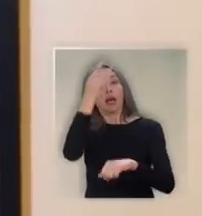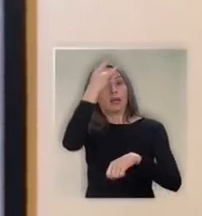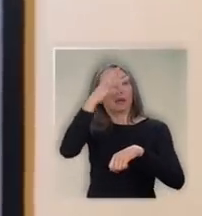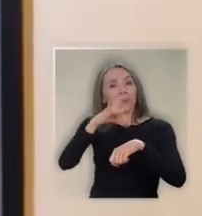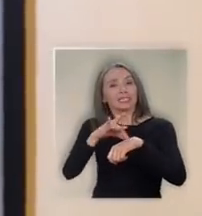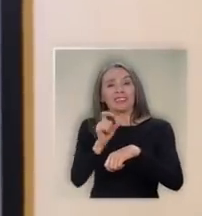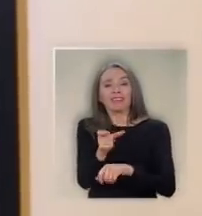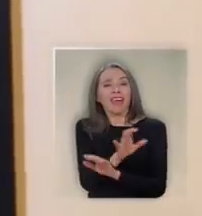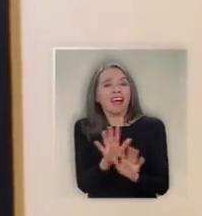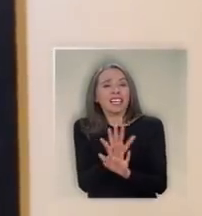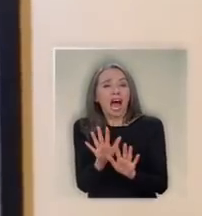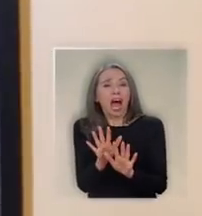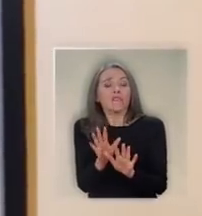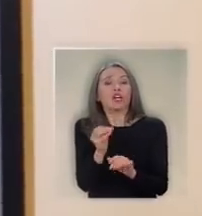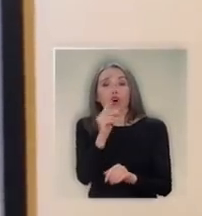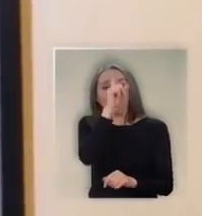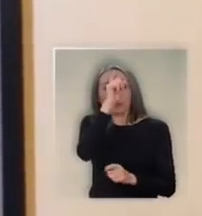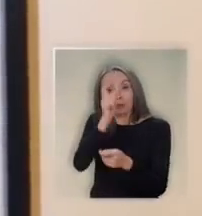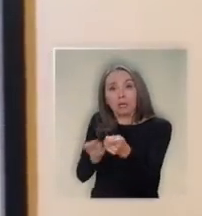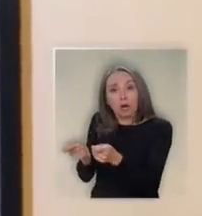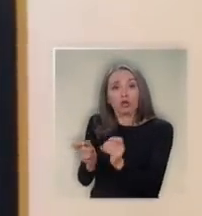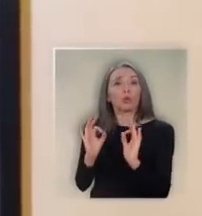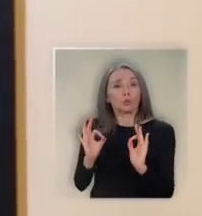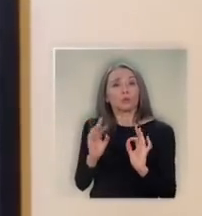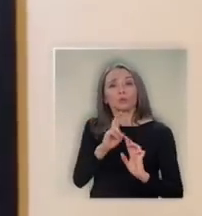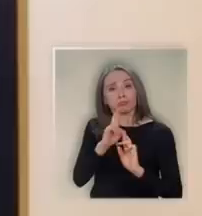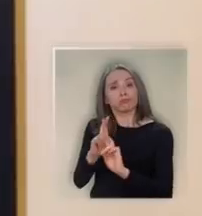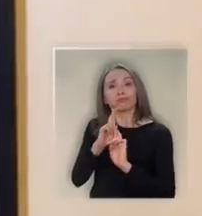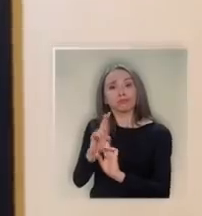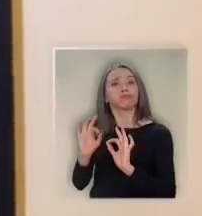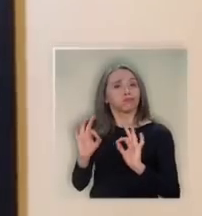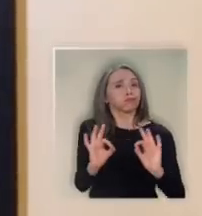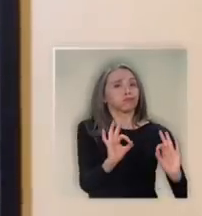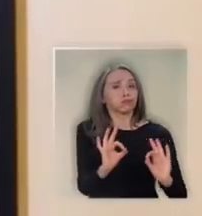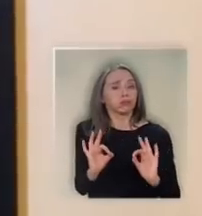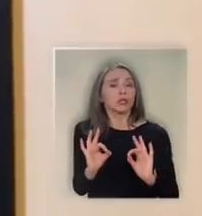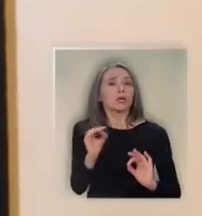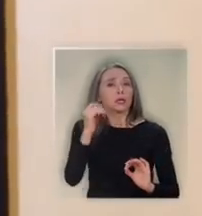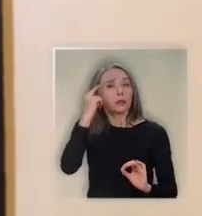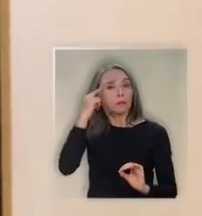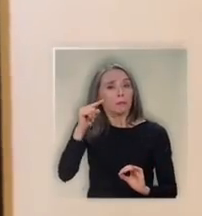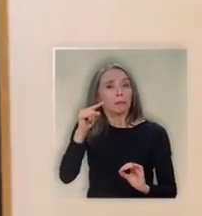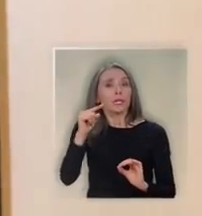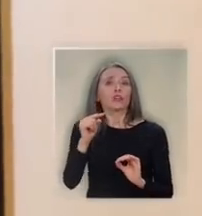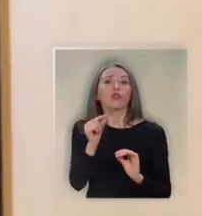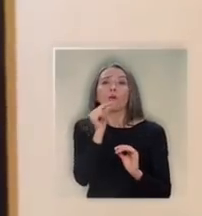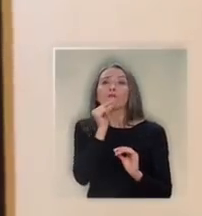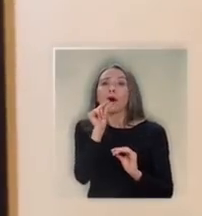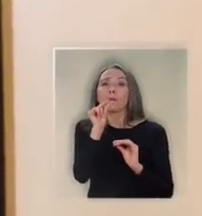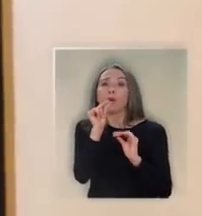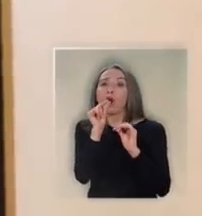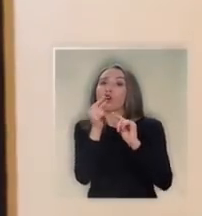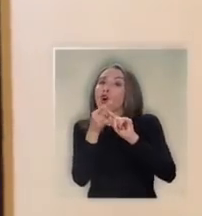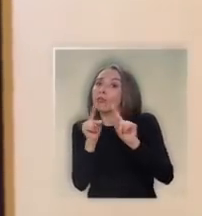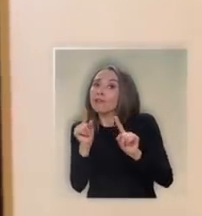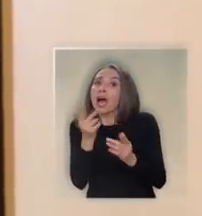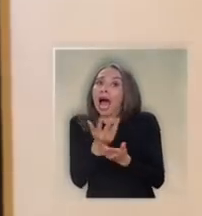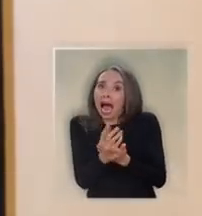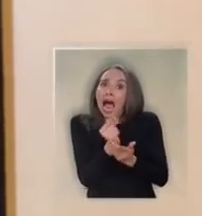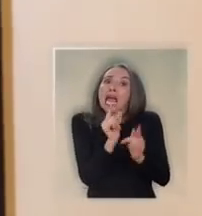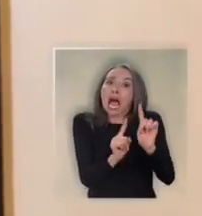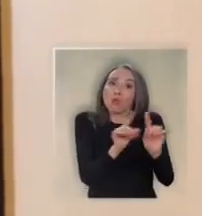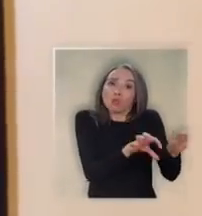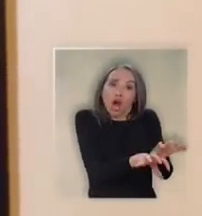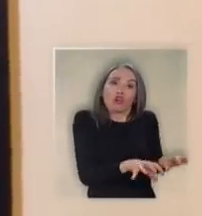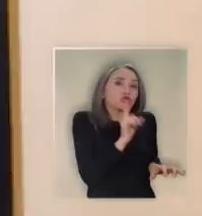pacientes críticos hemos dado abasto, sin embargo el umbral es muy escaso, tenemos todavía recursos disponibles,